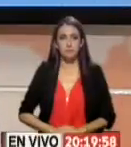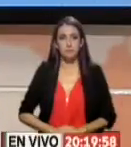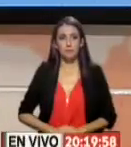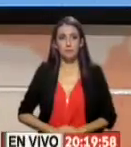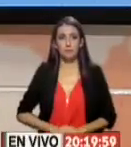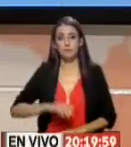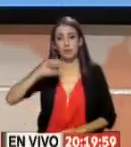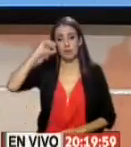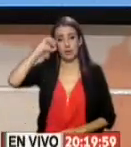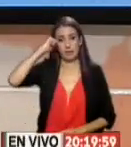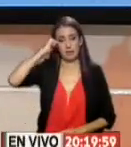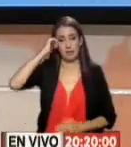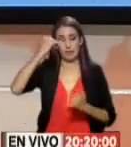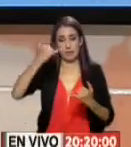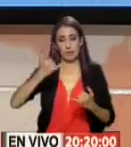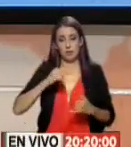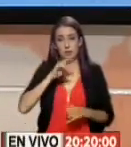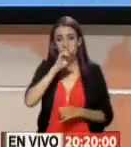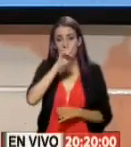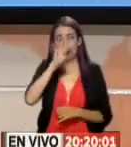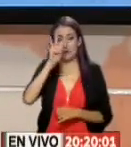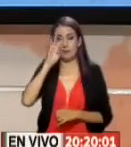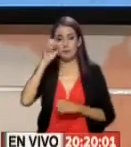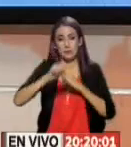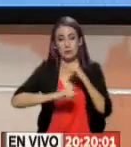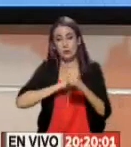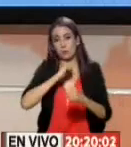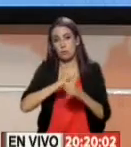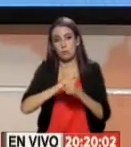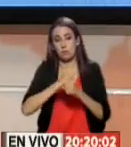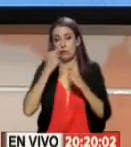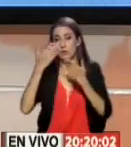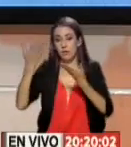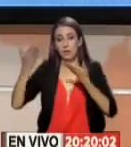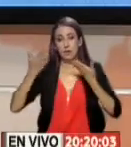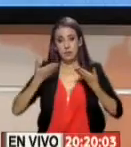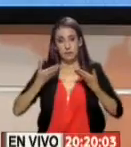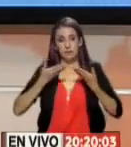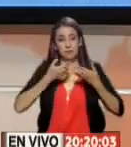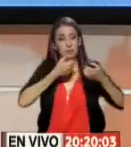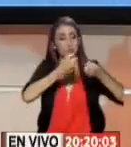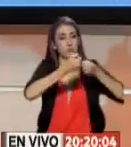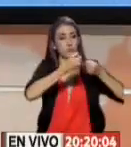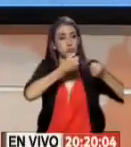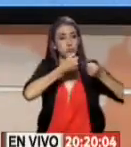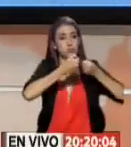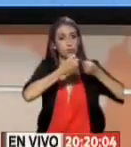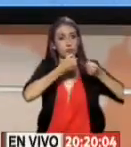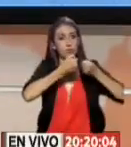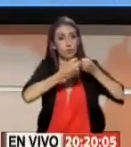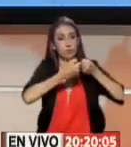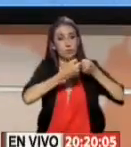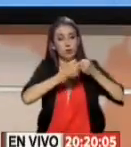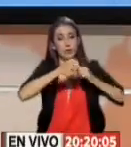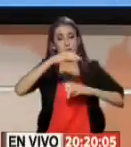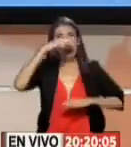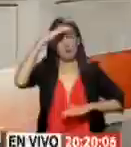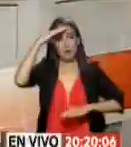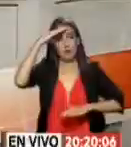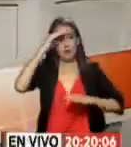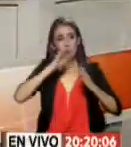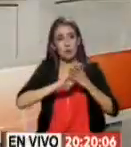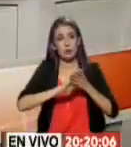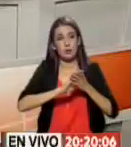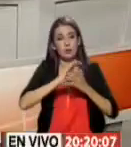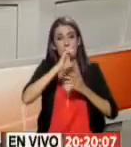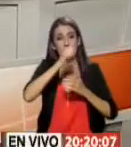al recordarse este sábado 24 años del conflicto bélico en el Alto Cenepa, nos acompaña el coronel Cristóbal Espinosa, director del Centro de Estudios